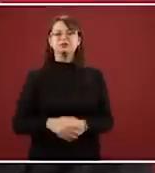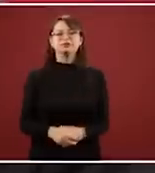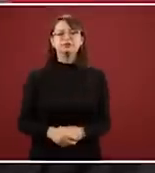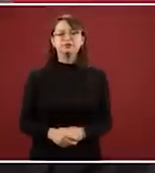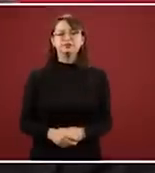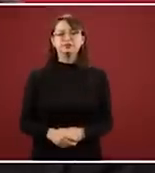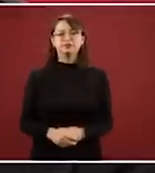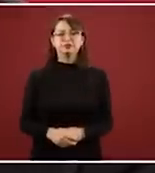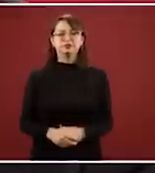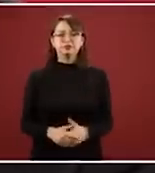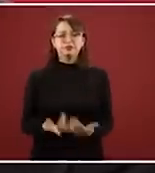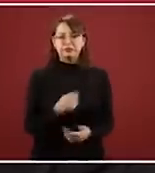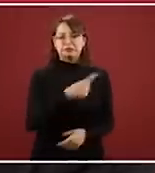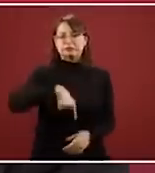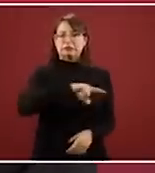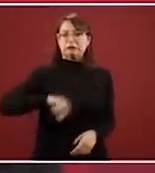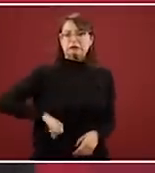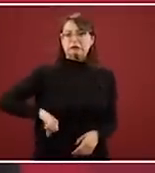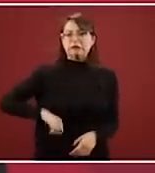y por conveniencia.